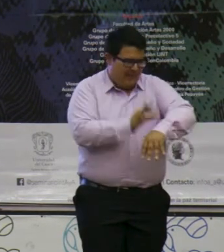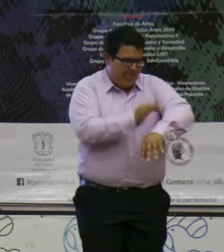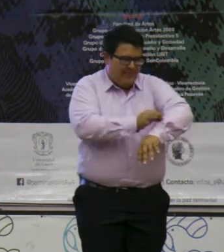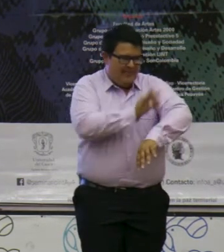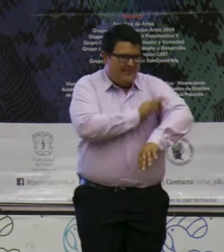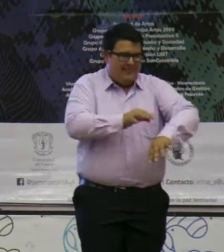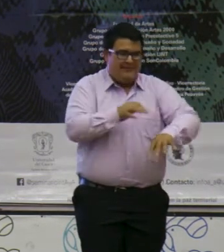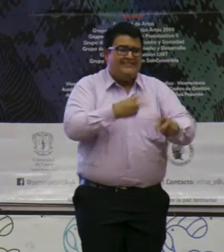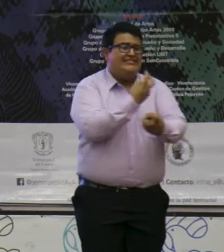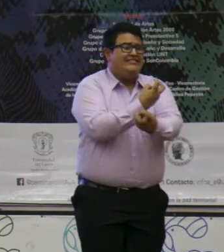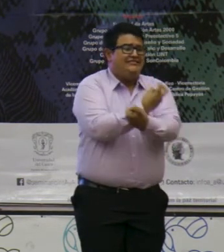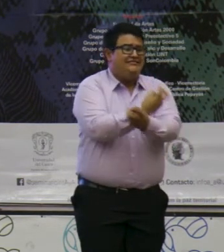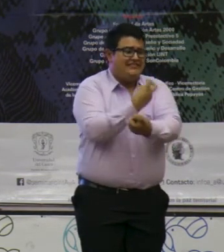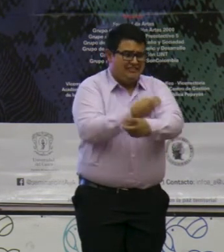verde.